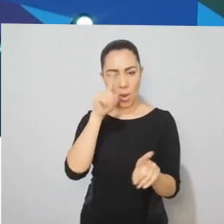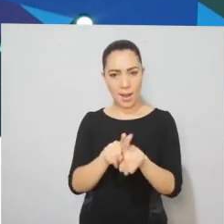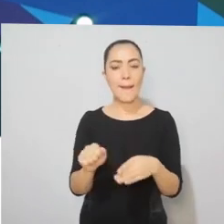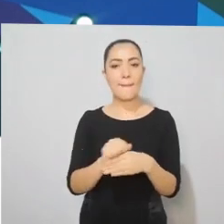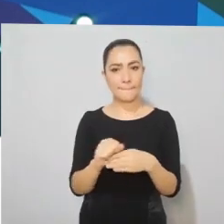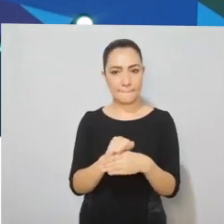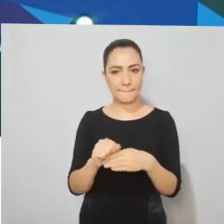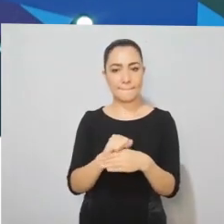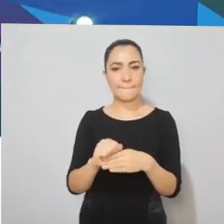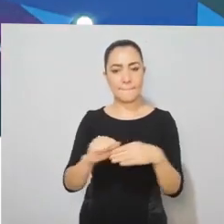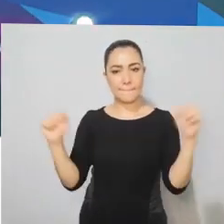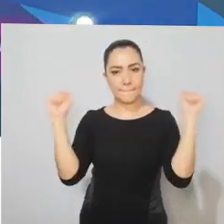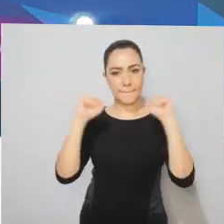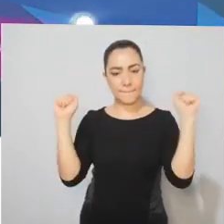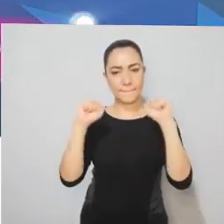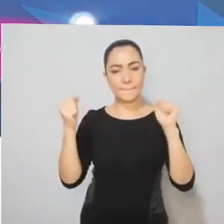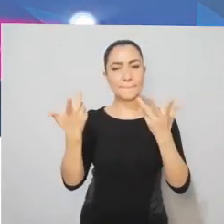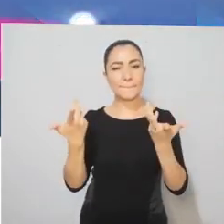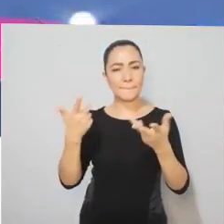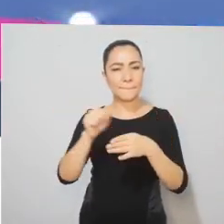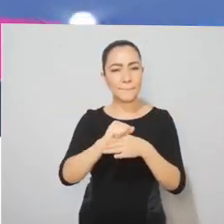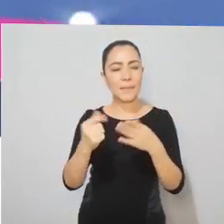un ejercicio ético de la profesión.